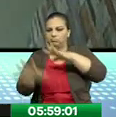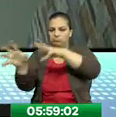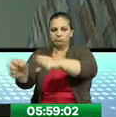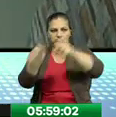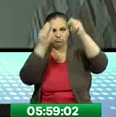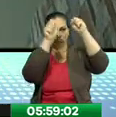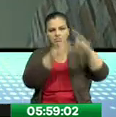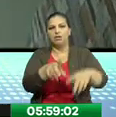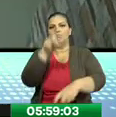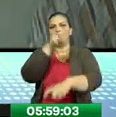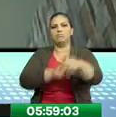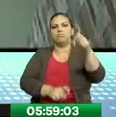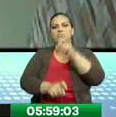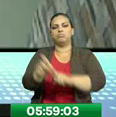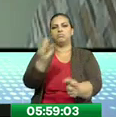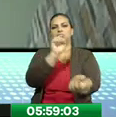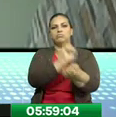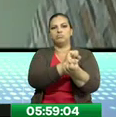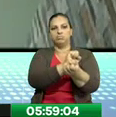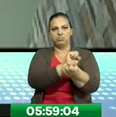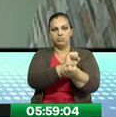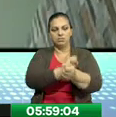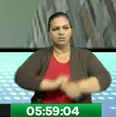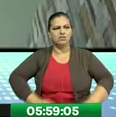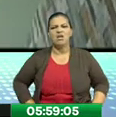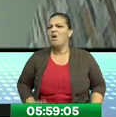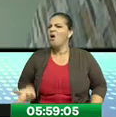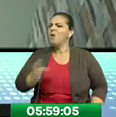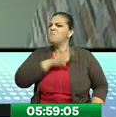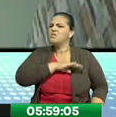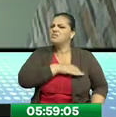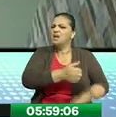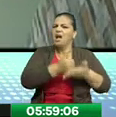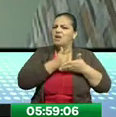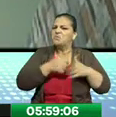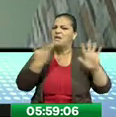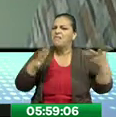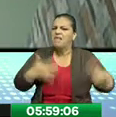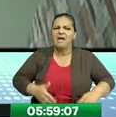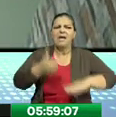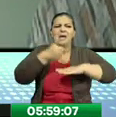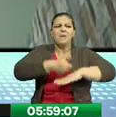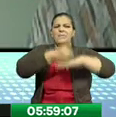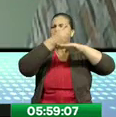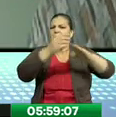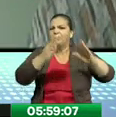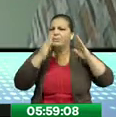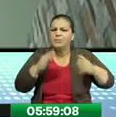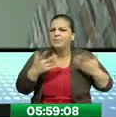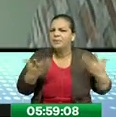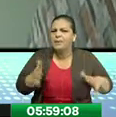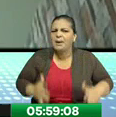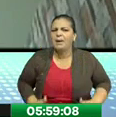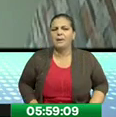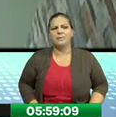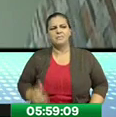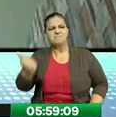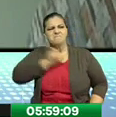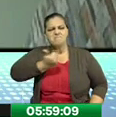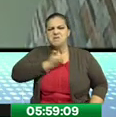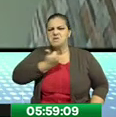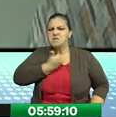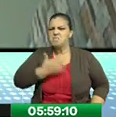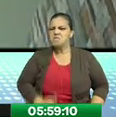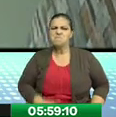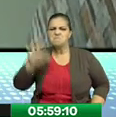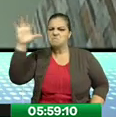siente representado, no se siente justificado, no se siente correspondido, no tienen confianza, tiene que